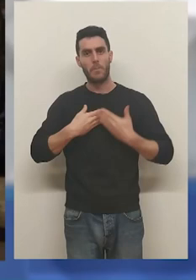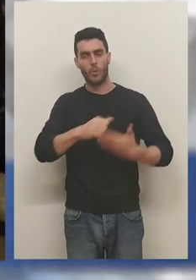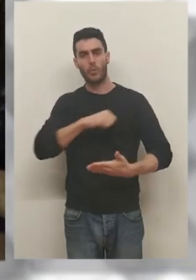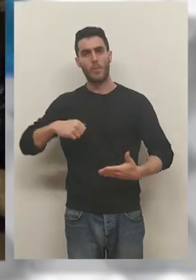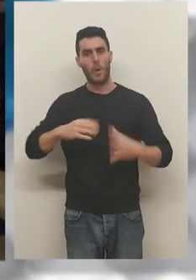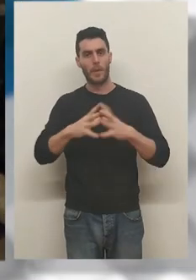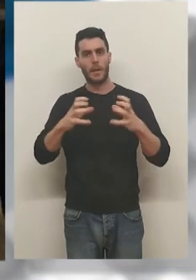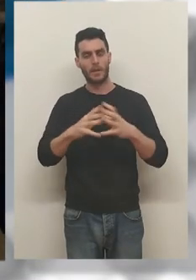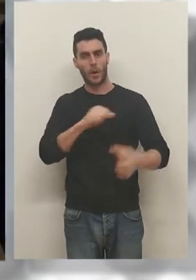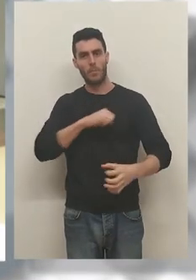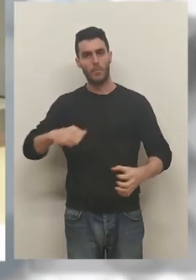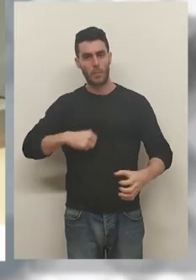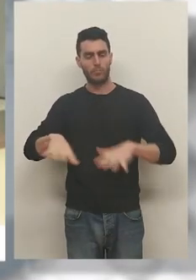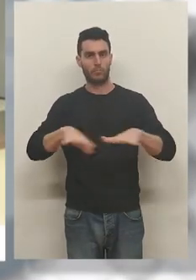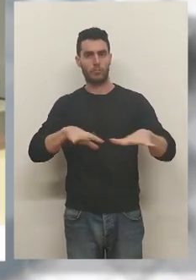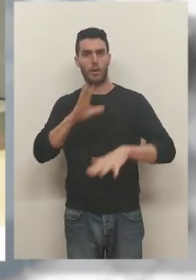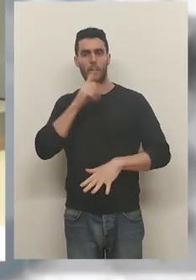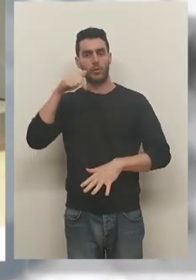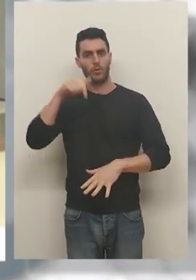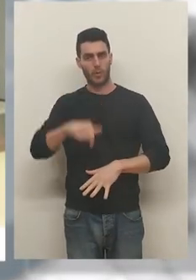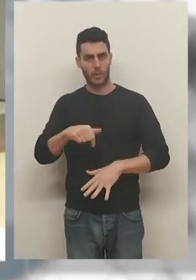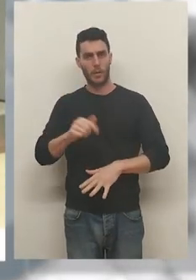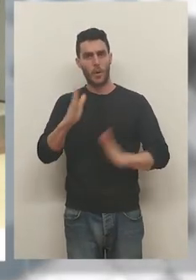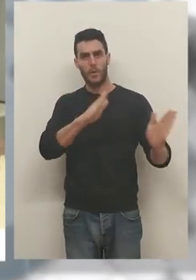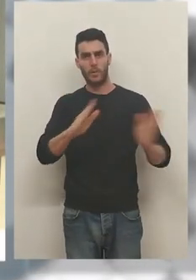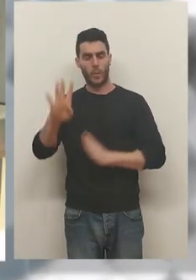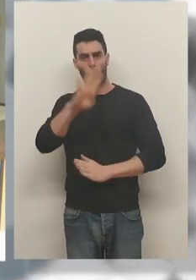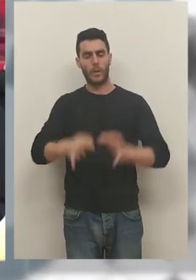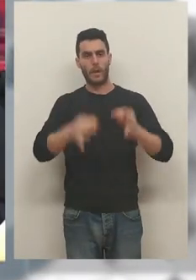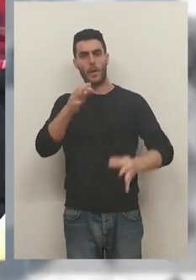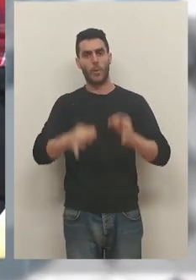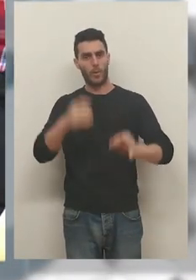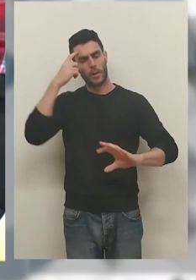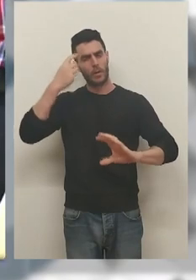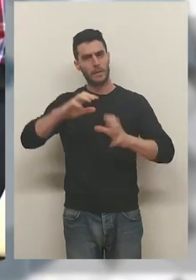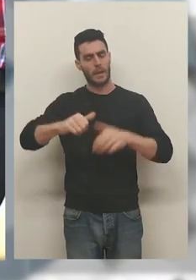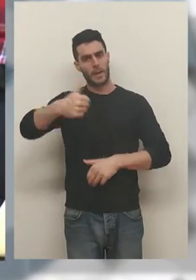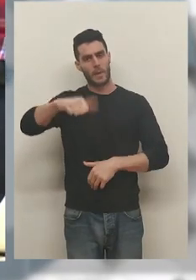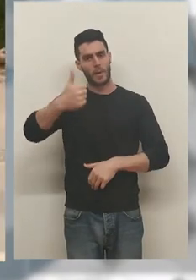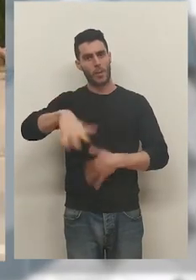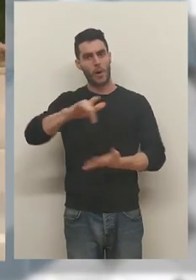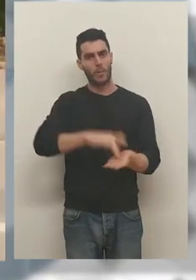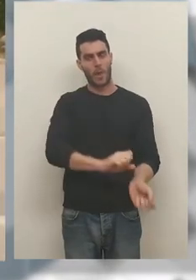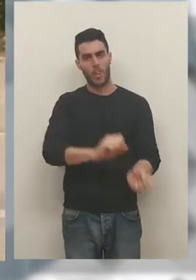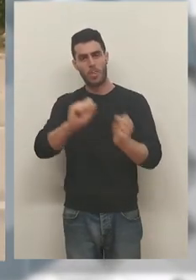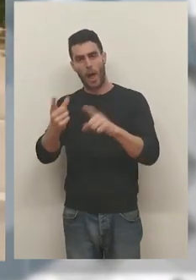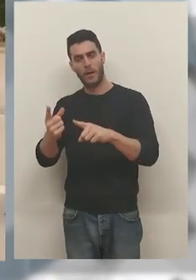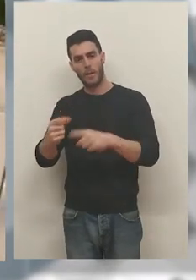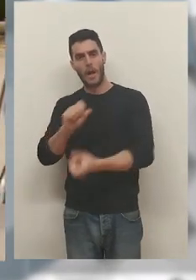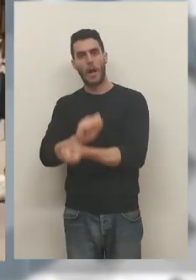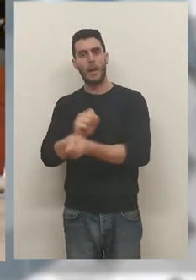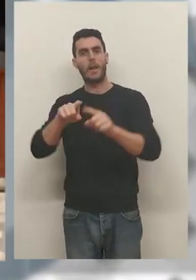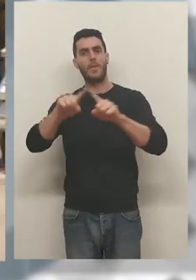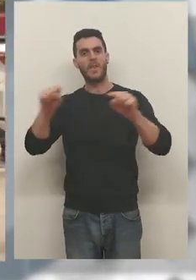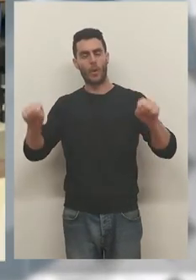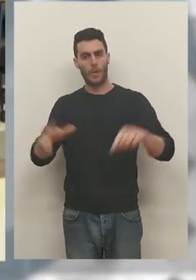se movía por su voluntad y deseos en ello insistido hoy en la cuarta sesión del juicio la psiquiatra que le evaluó otra ser trasladado a la